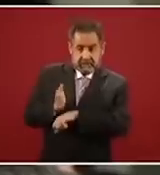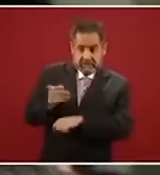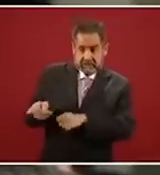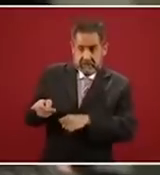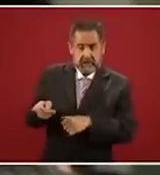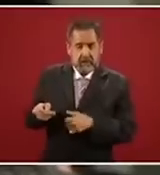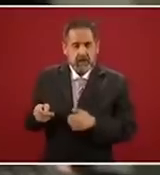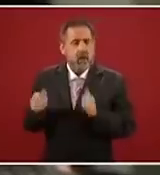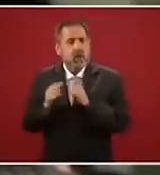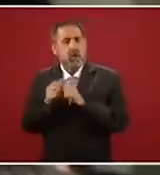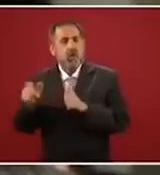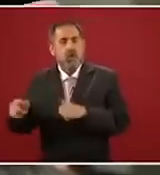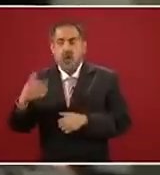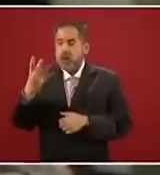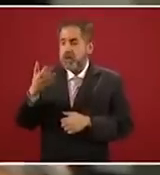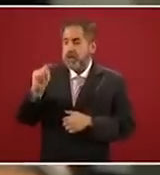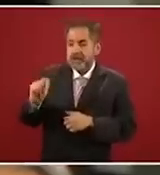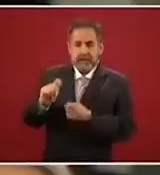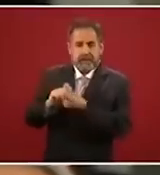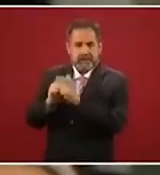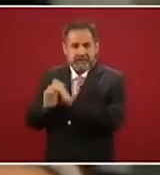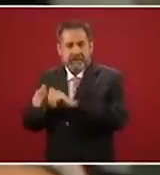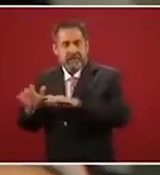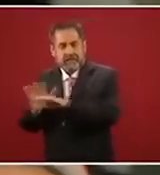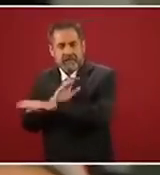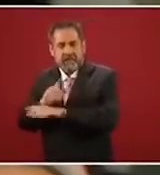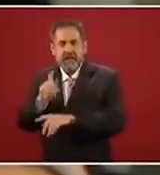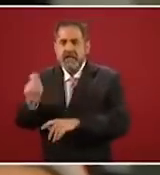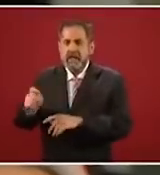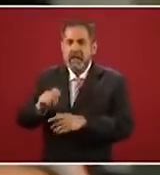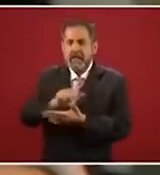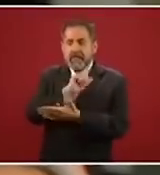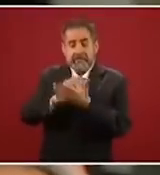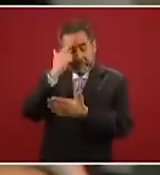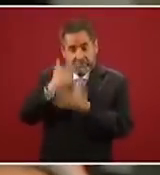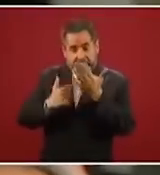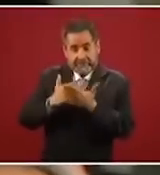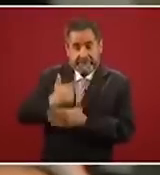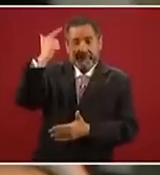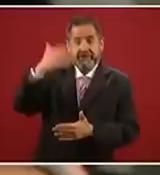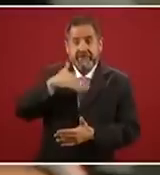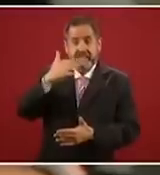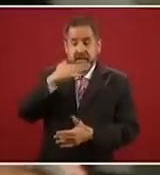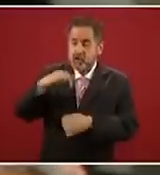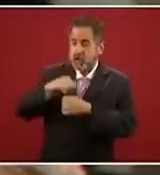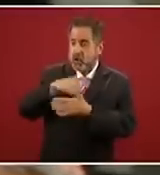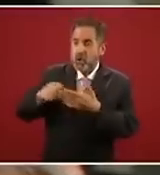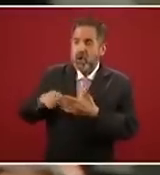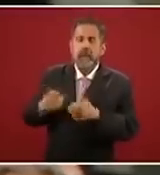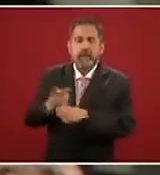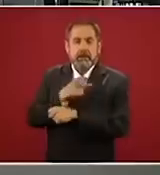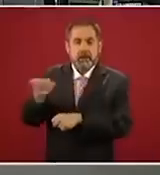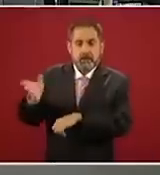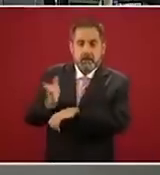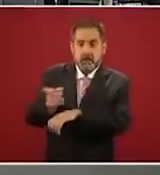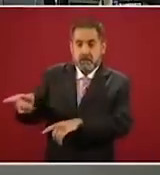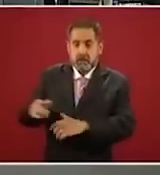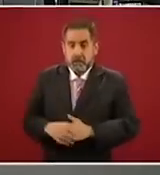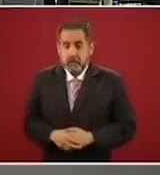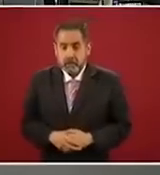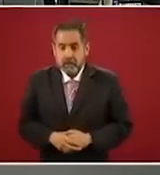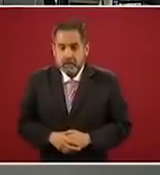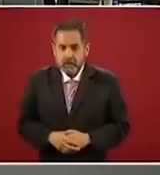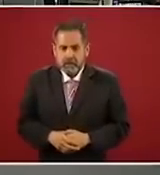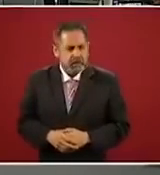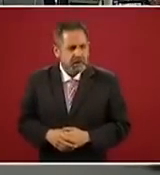acorde con que la cuarta transformación convirtió en graves los delitos electorales. Esa sería la pregunta concreta, presidente. No sé,